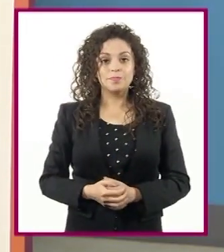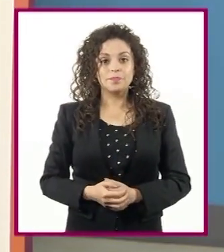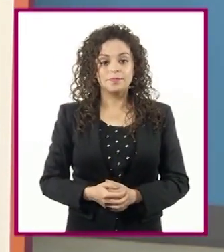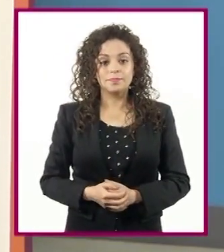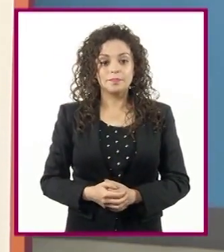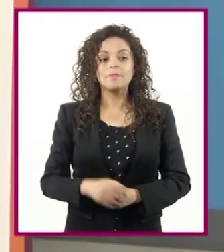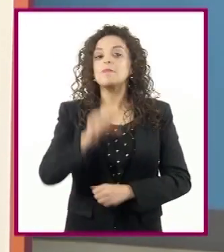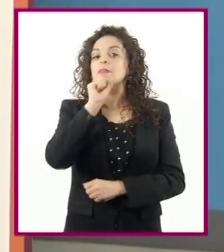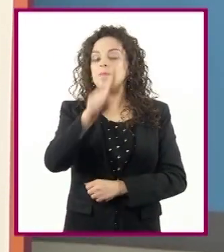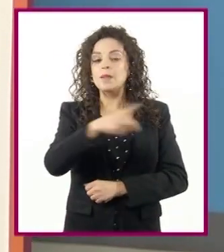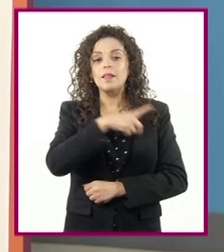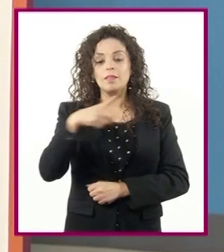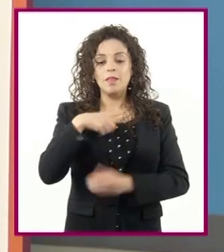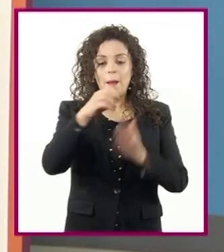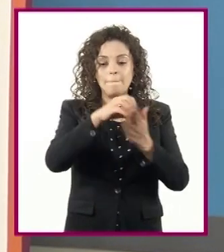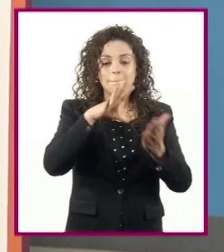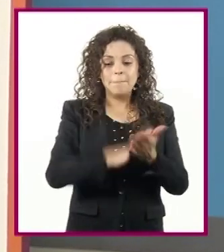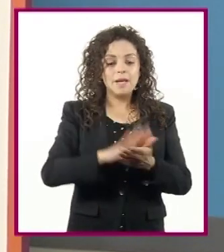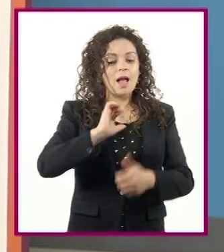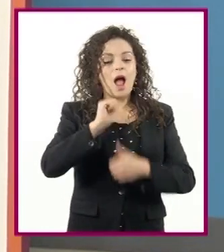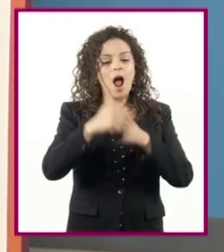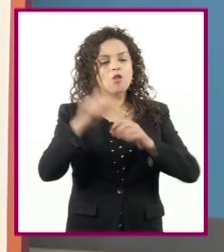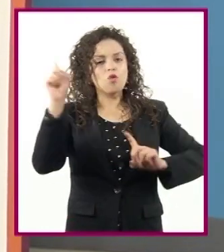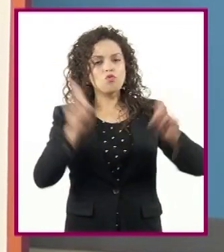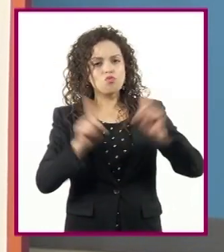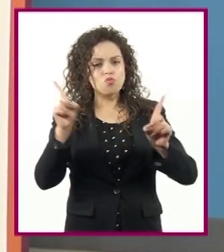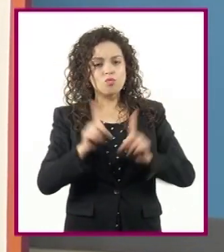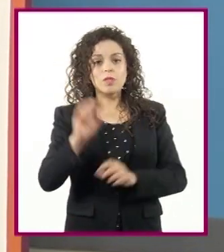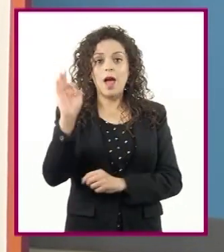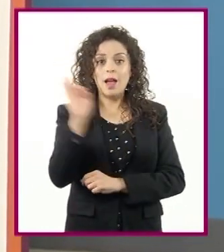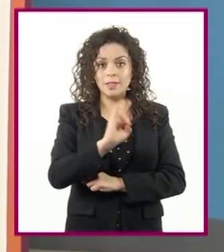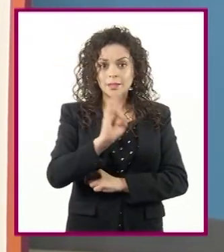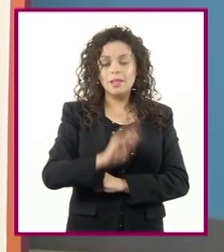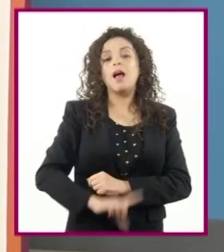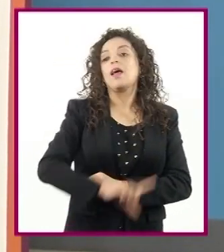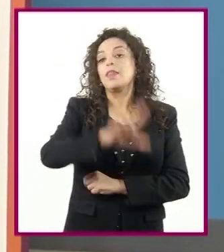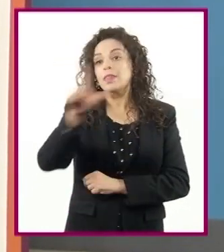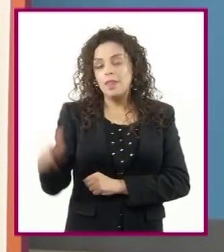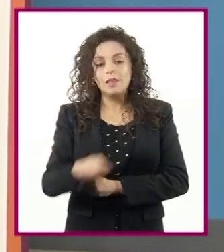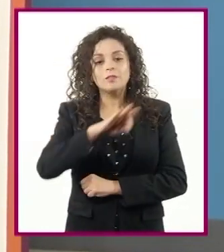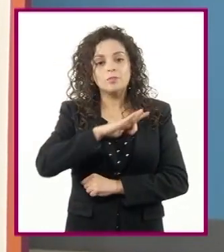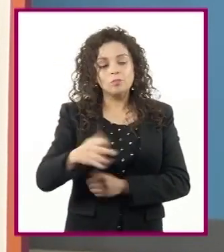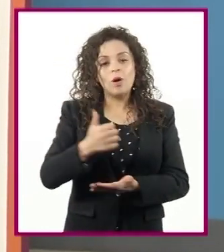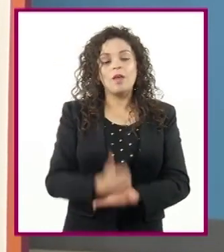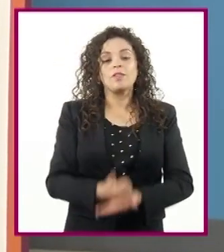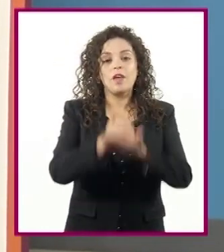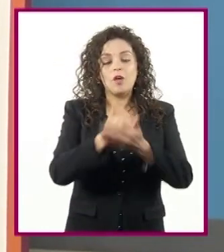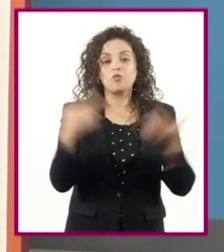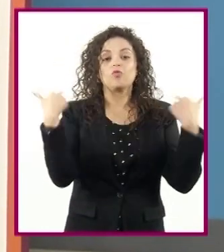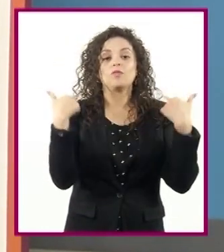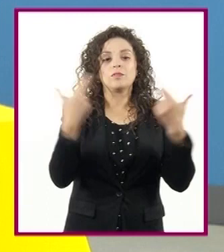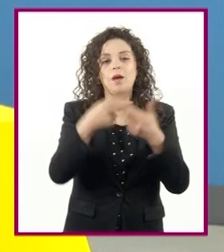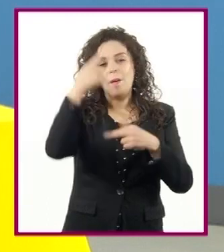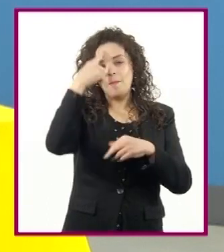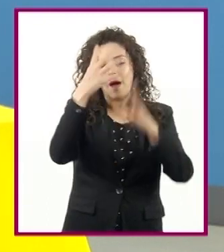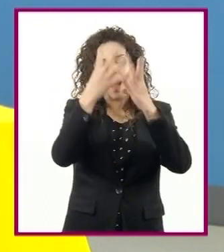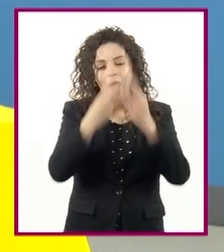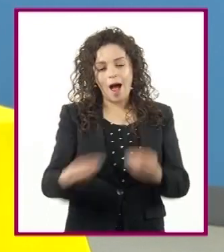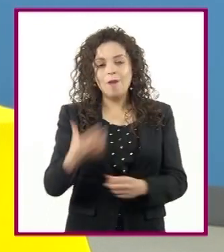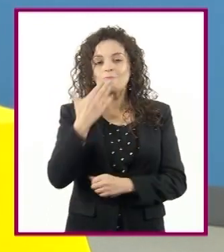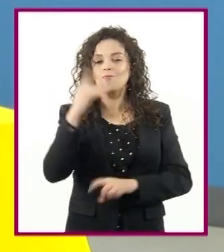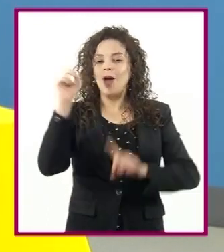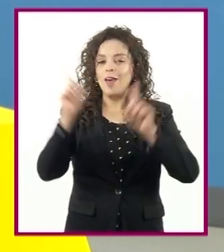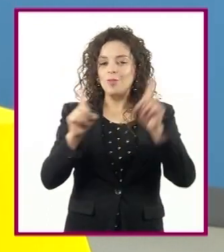También anoten sus dudas para que posteriormente puedan resolverlas con ayuda de sus profesoras y profesores.